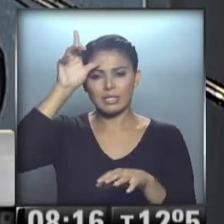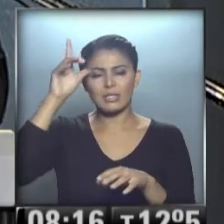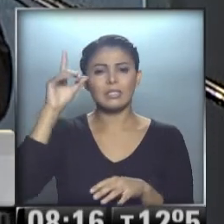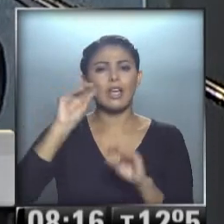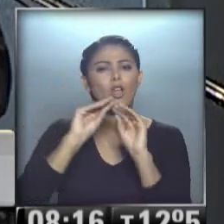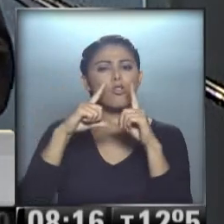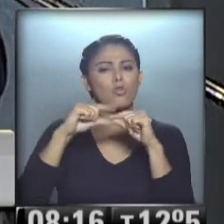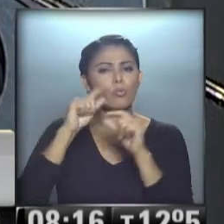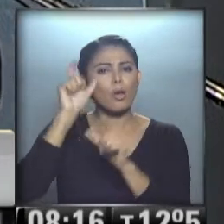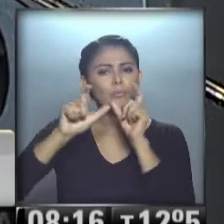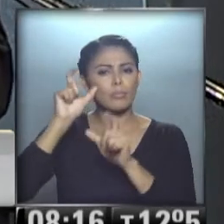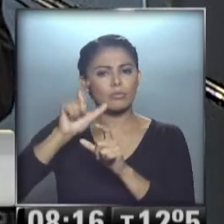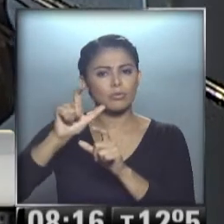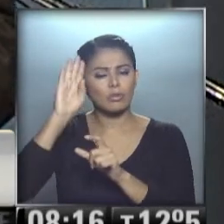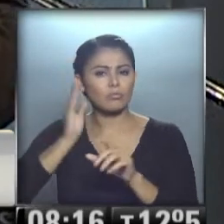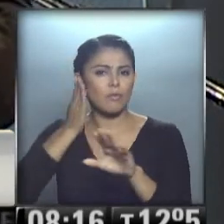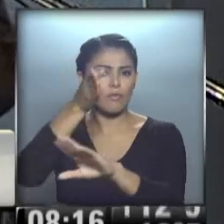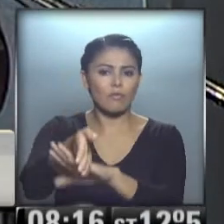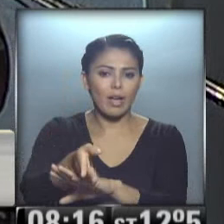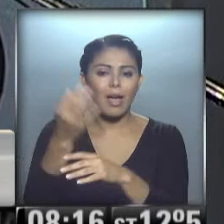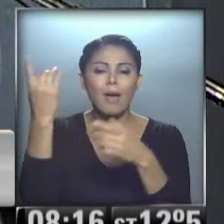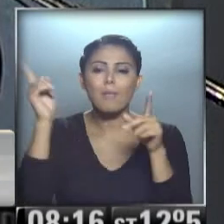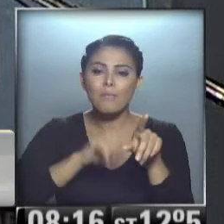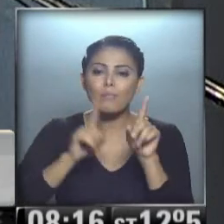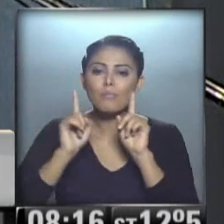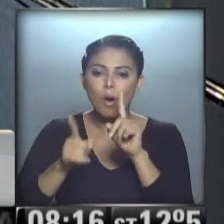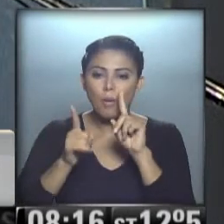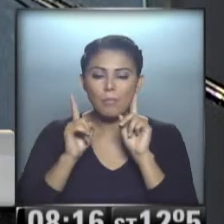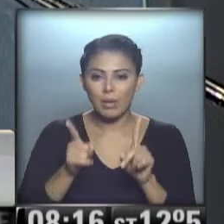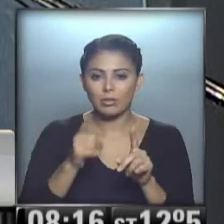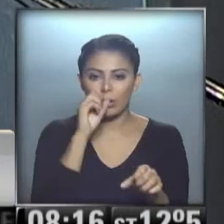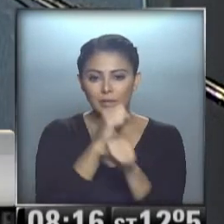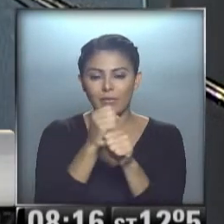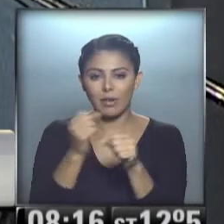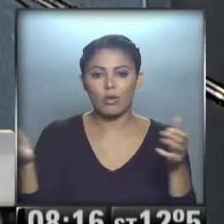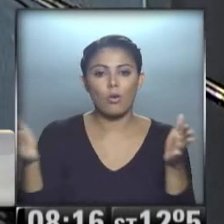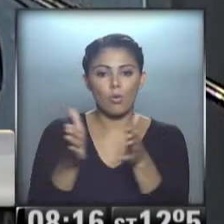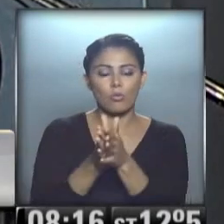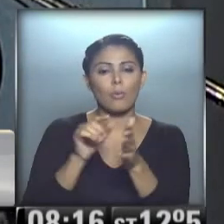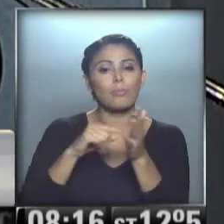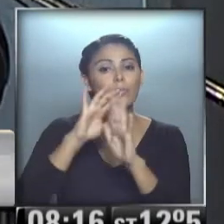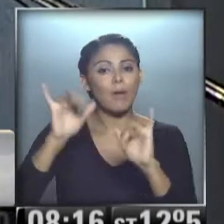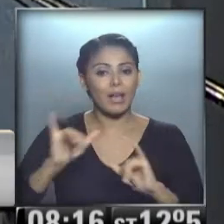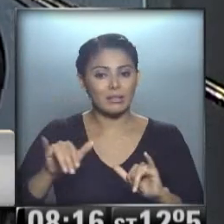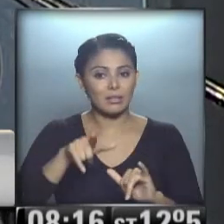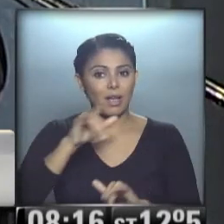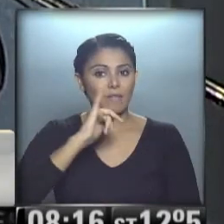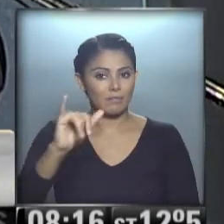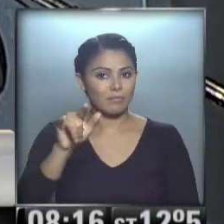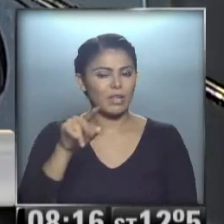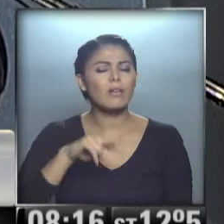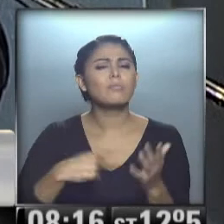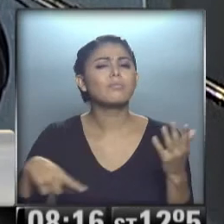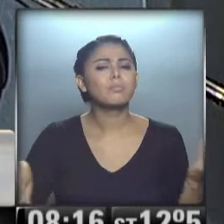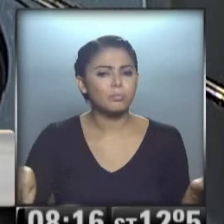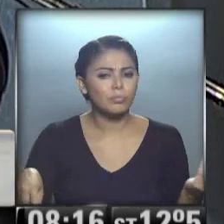agentes, efectivamente, en el momento en que se produce la acción coordinada en el territorio de un modo pacífico. ¿Eso qué significa?